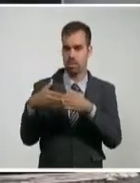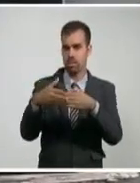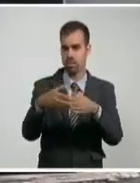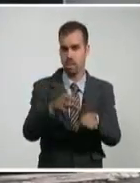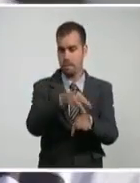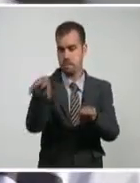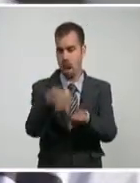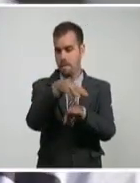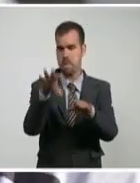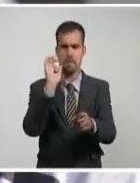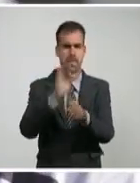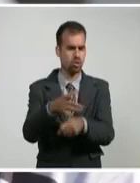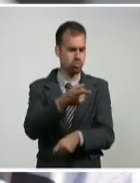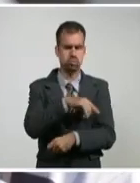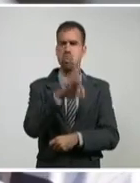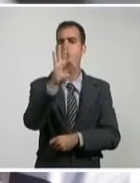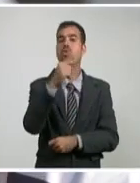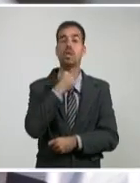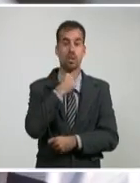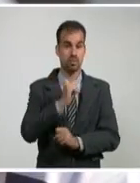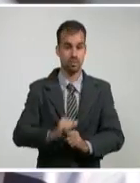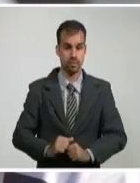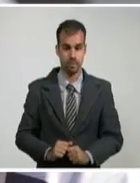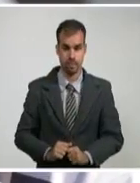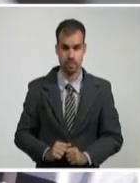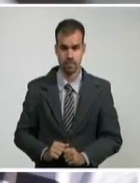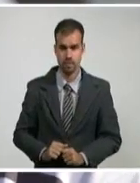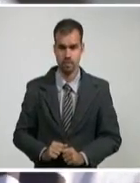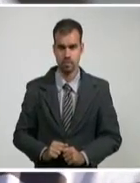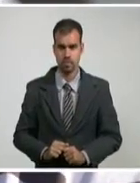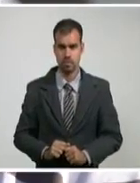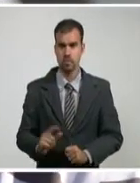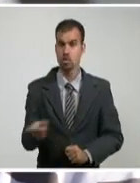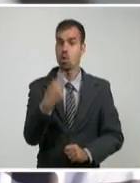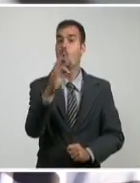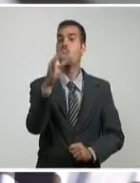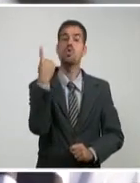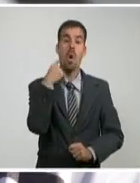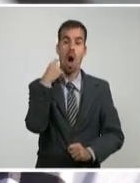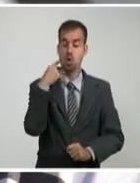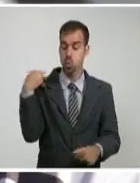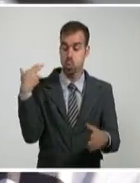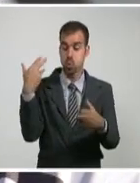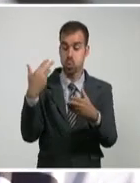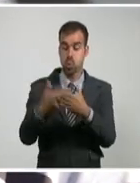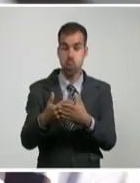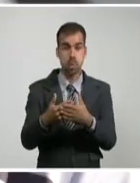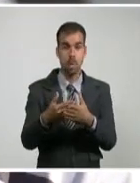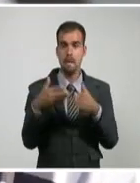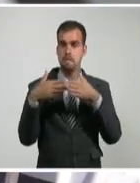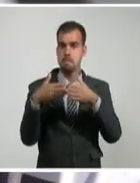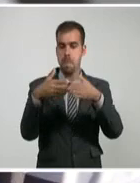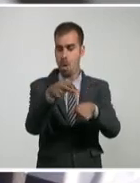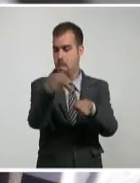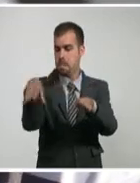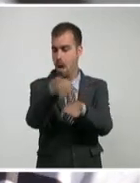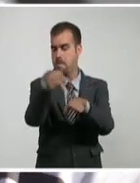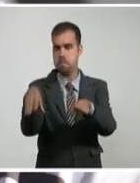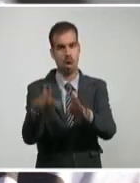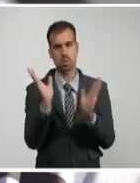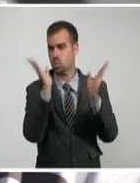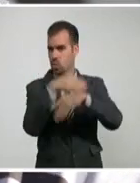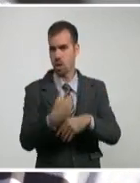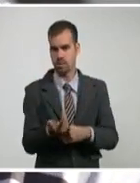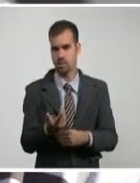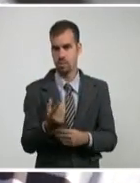una cultura de pacho aquí hace años un banco con estadías como fuese los trabajadores de sacrificios ya con la agilidad con que traban